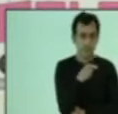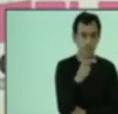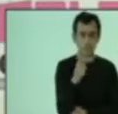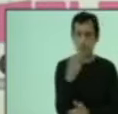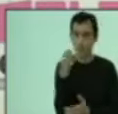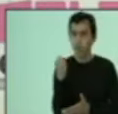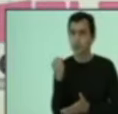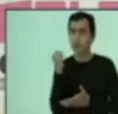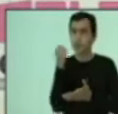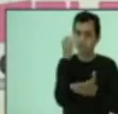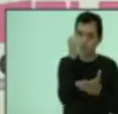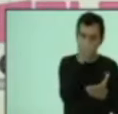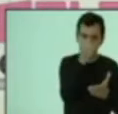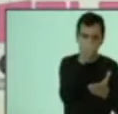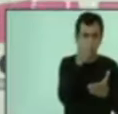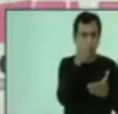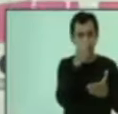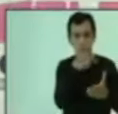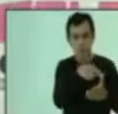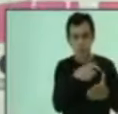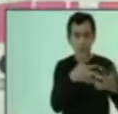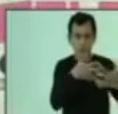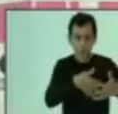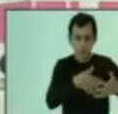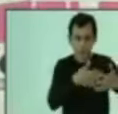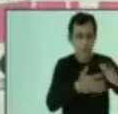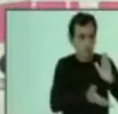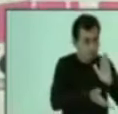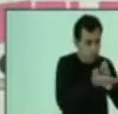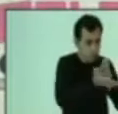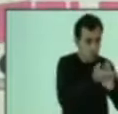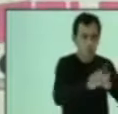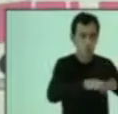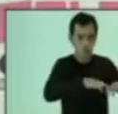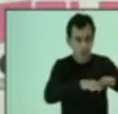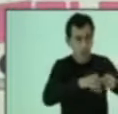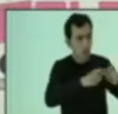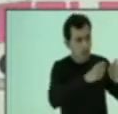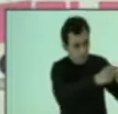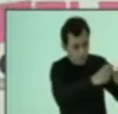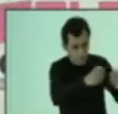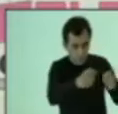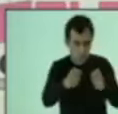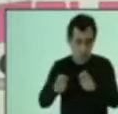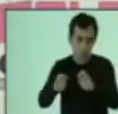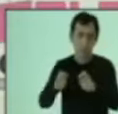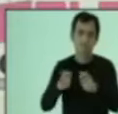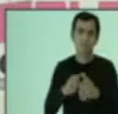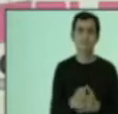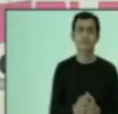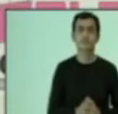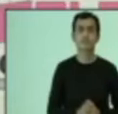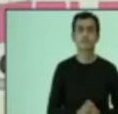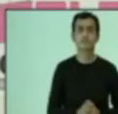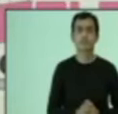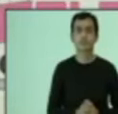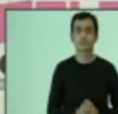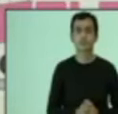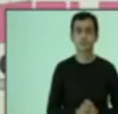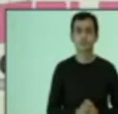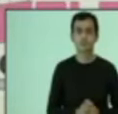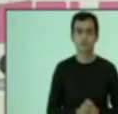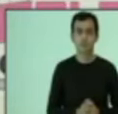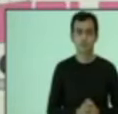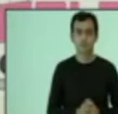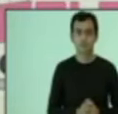de capital privado para la instalación de empresas que generan fuentes de empleo formal en territorio coatzinteco, mediante el otorgamiento